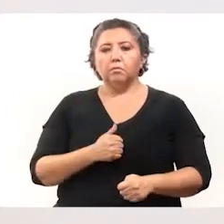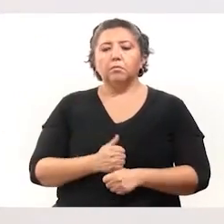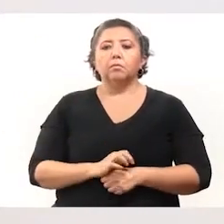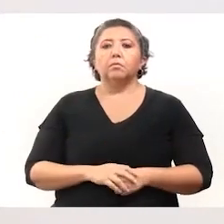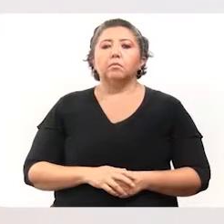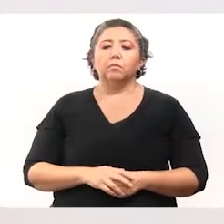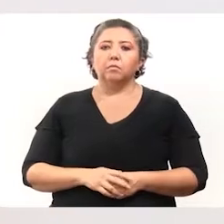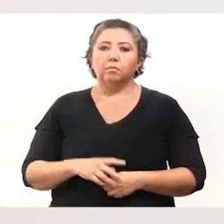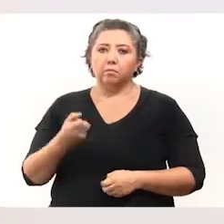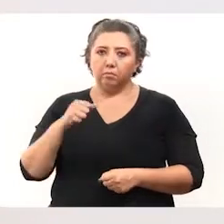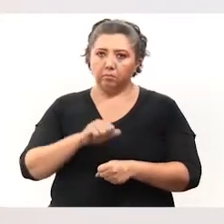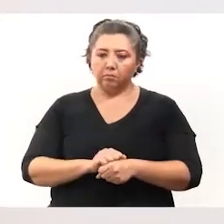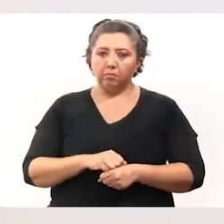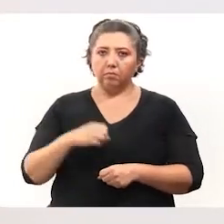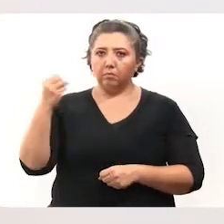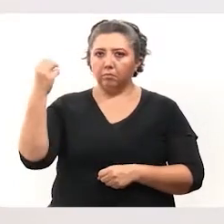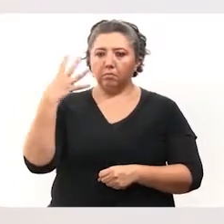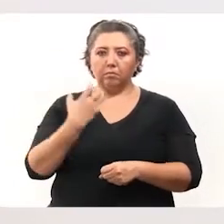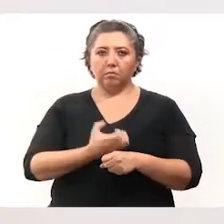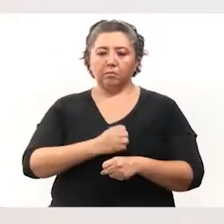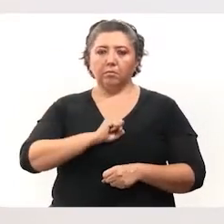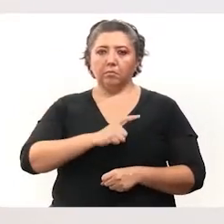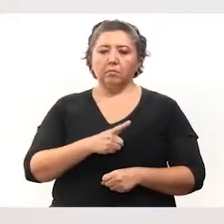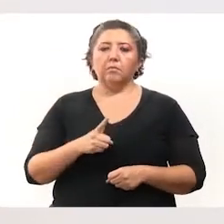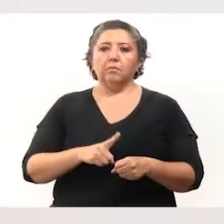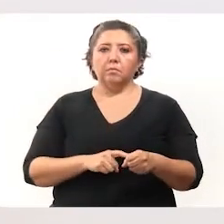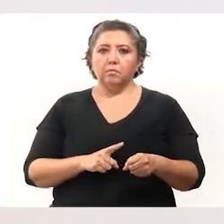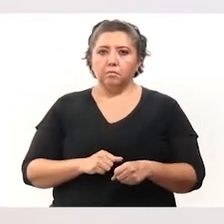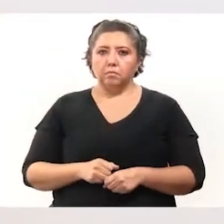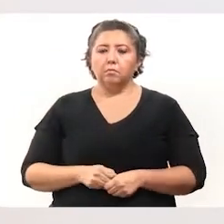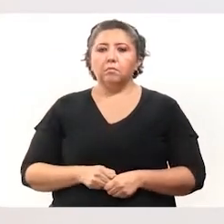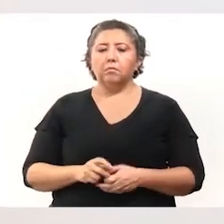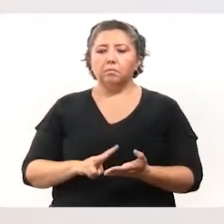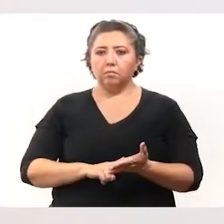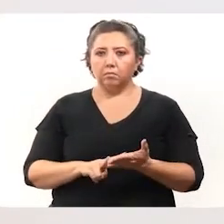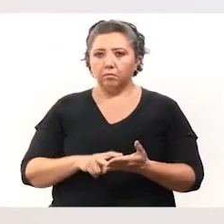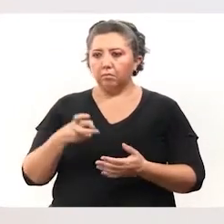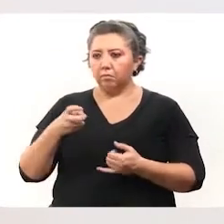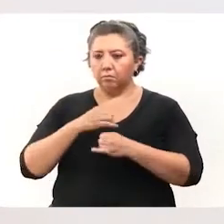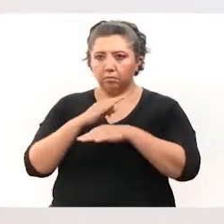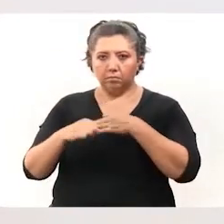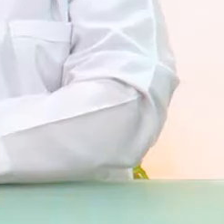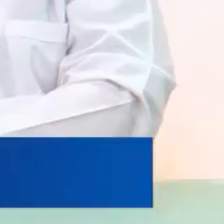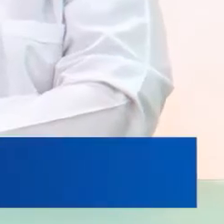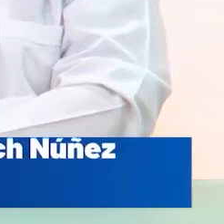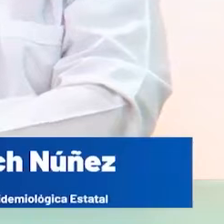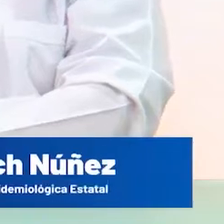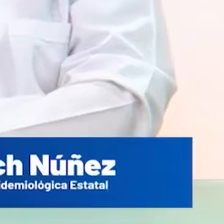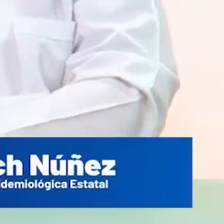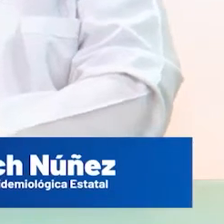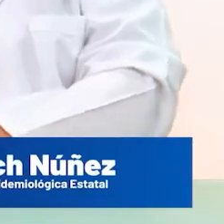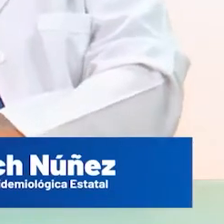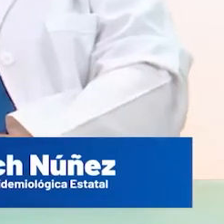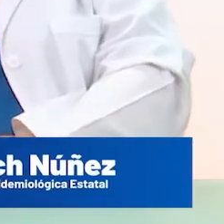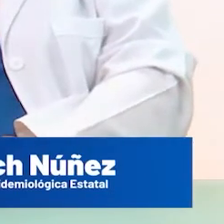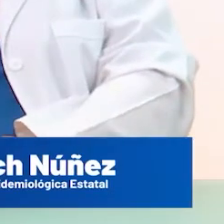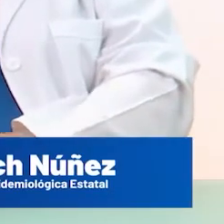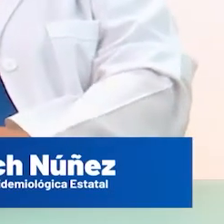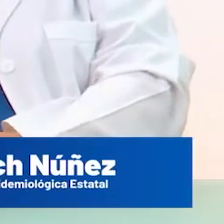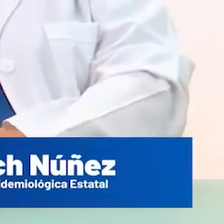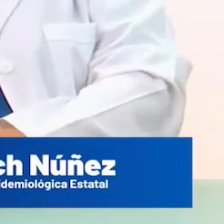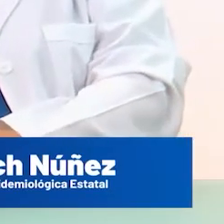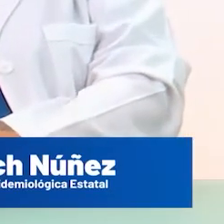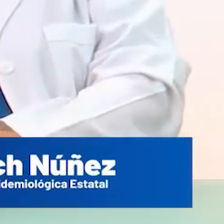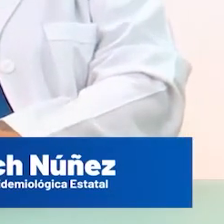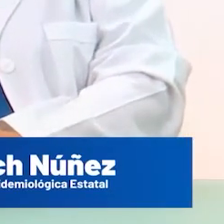años. Los indicadores semanales del Semáforo Estatal de Salud marcan color verde. Ese es todo el reporte, doctora. Gracias, doctora.